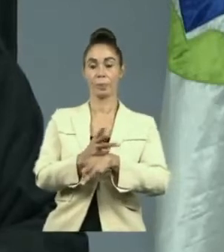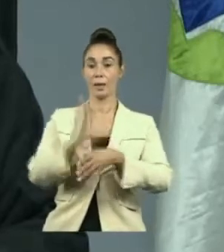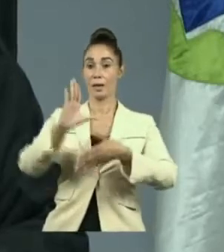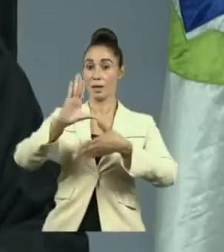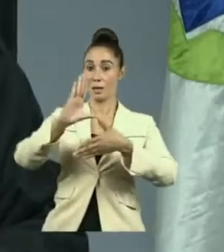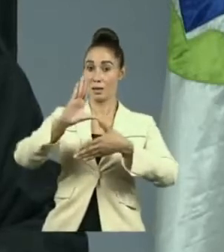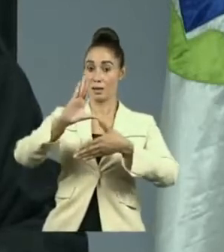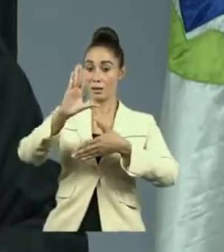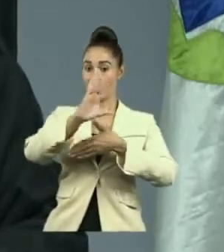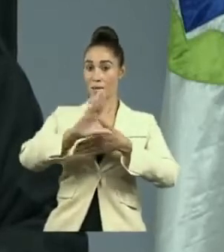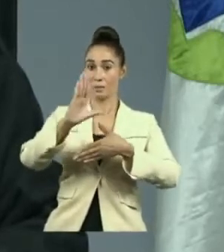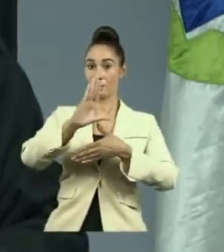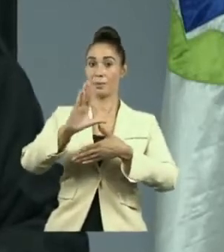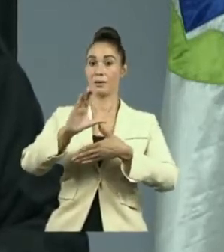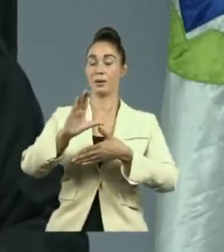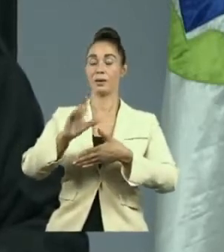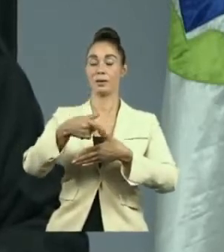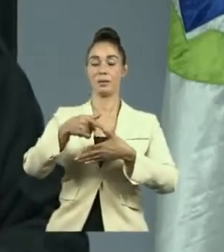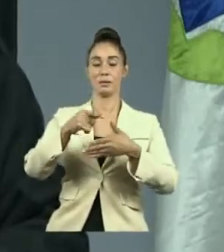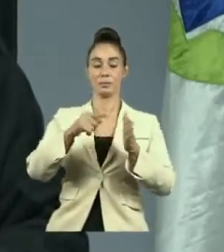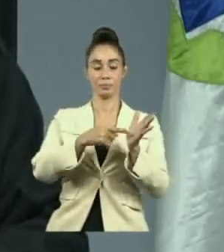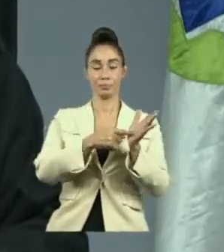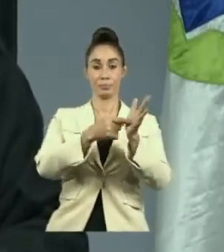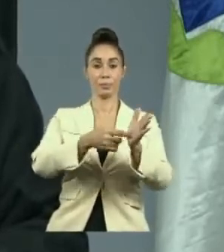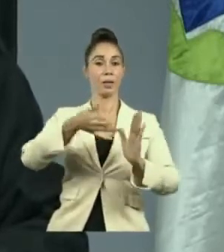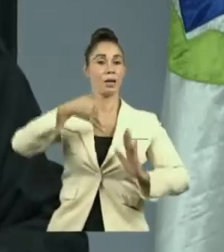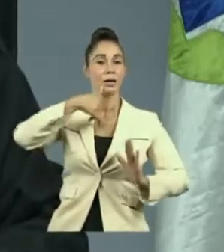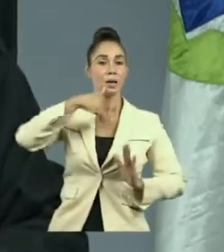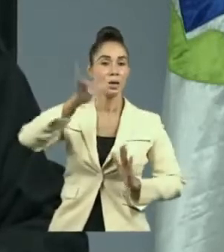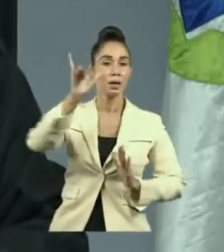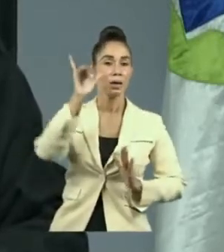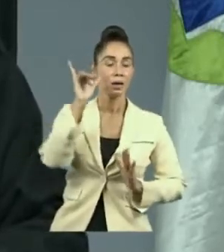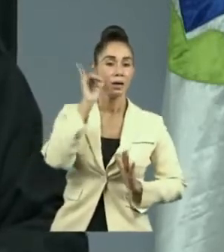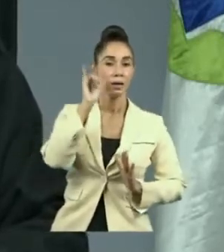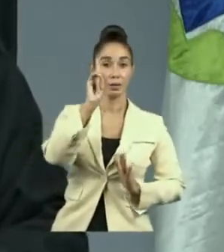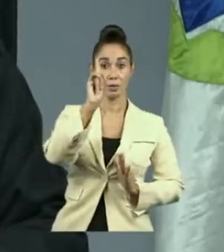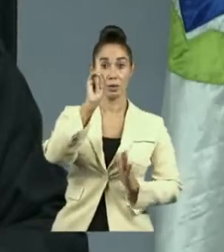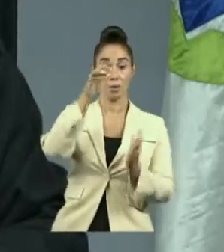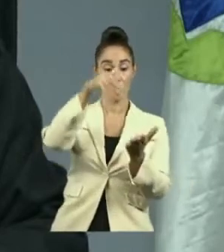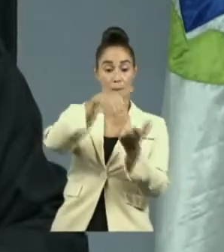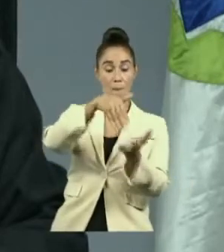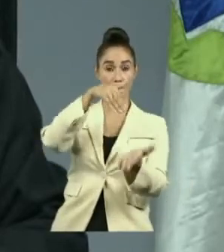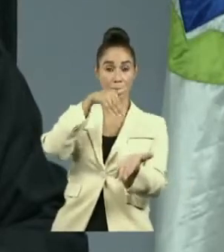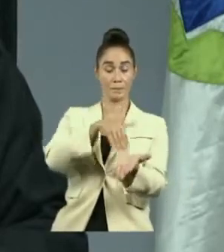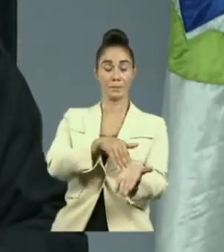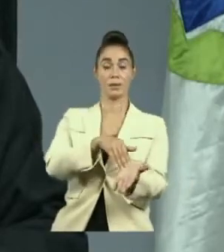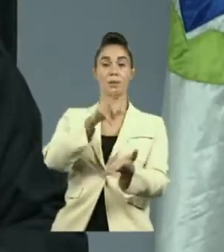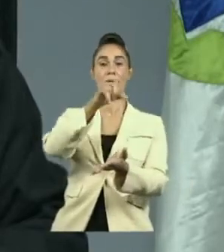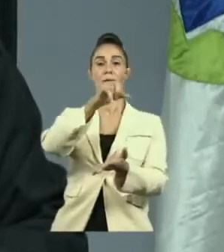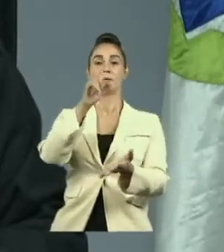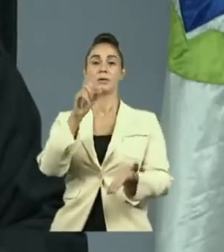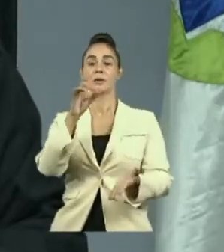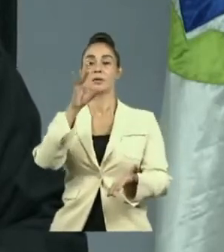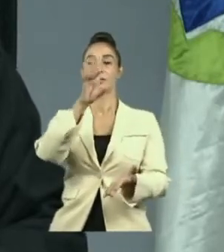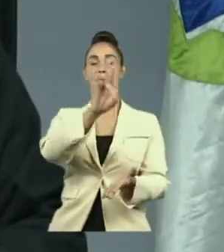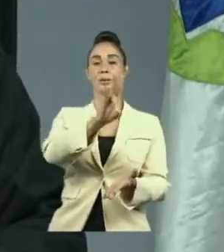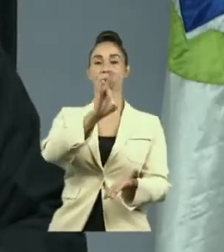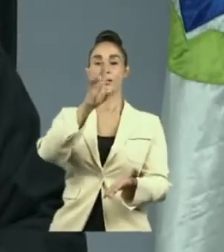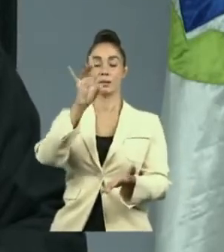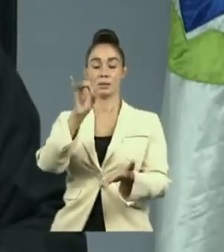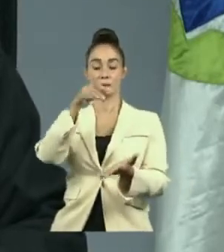américas se reportaron al día de ayer un millón 179 mil